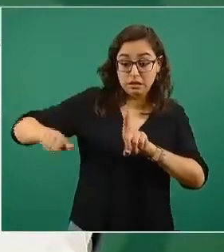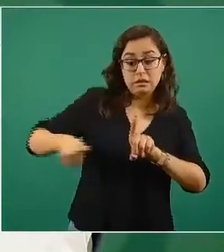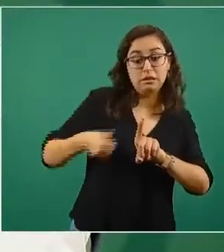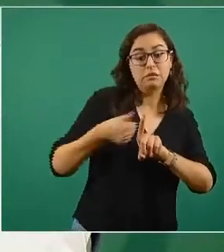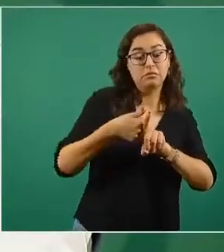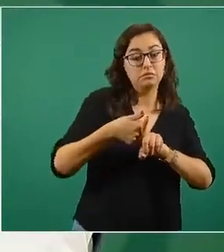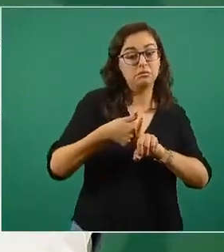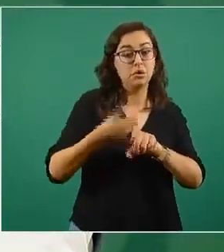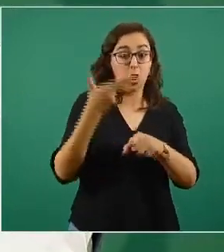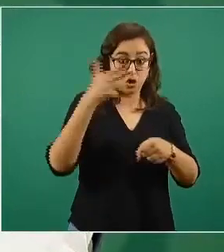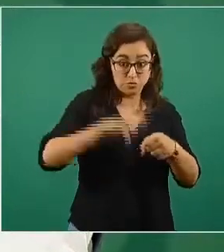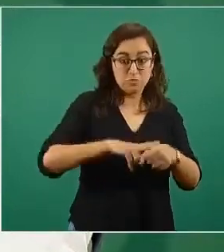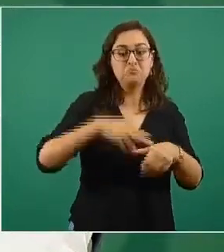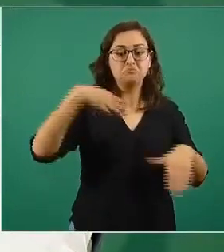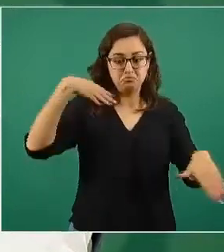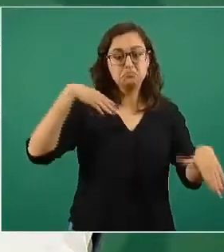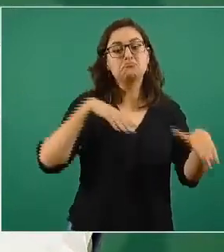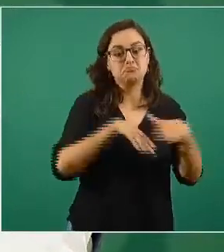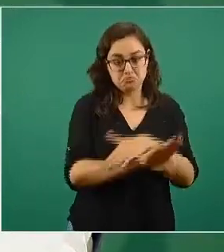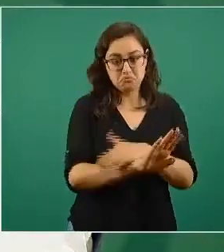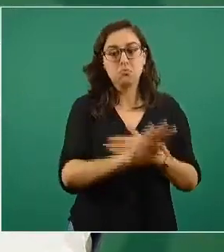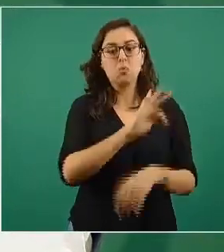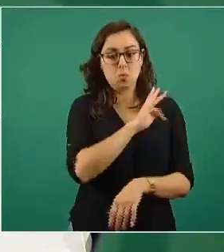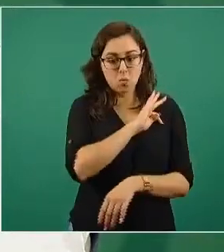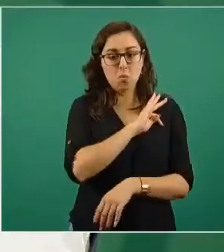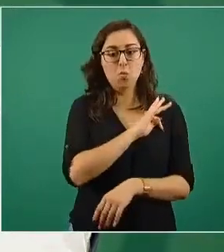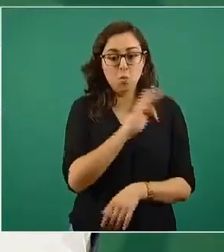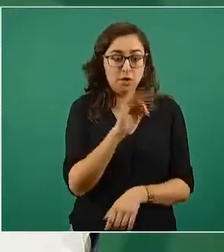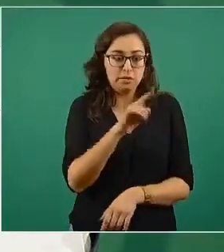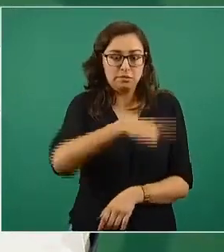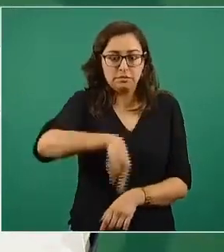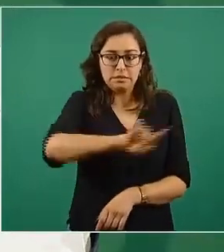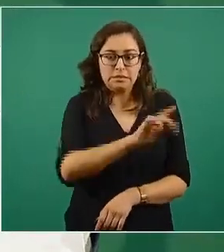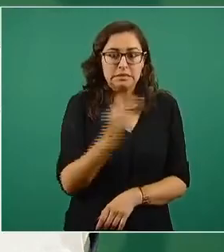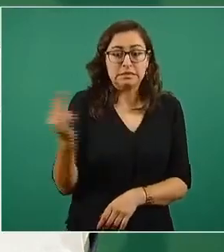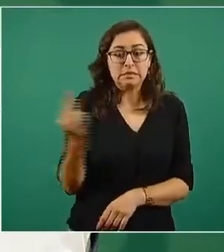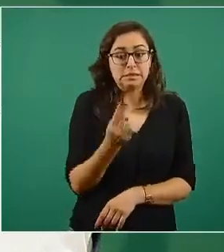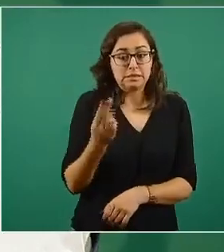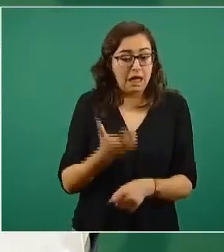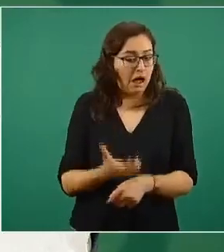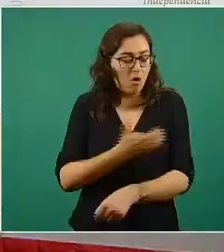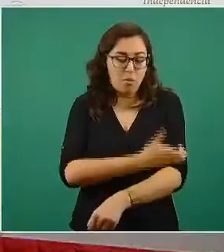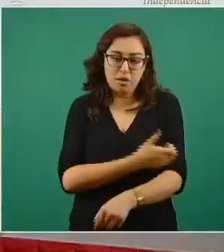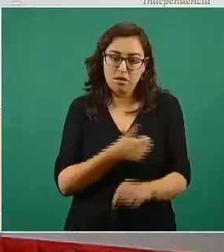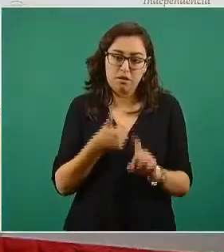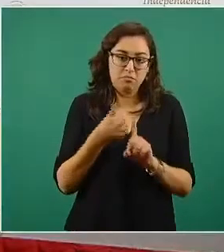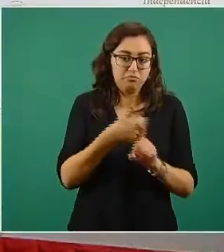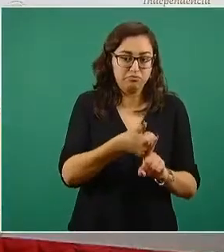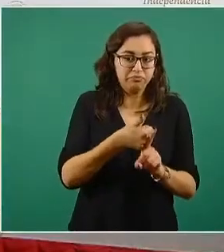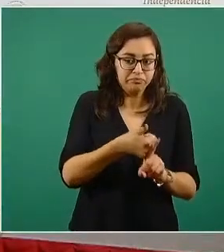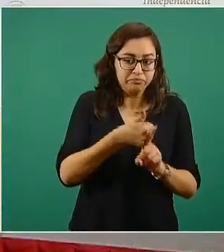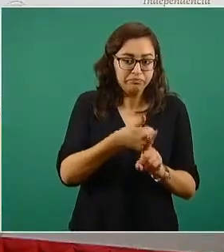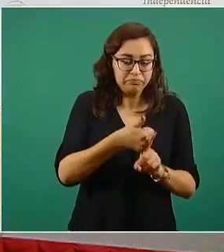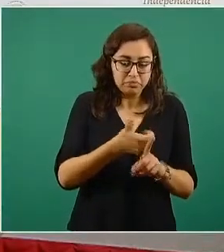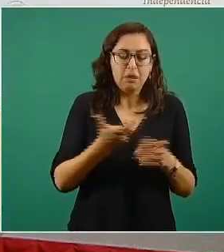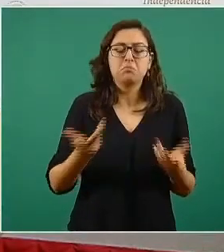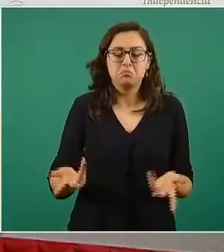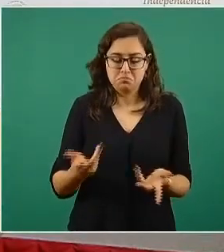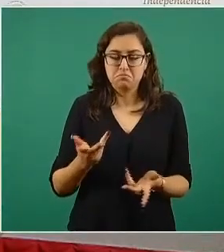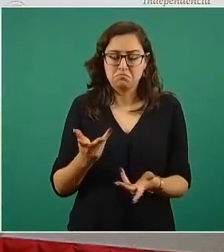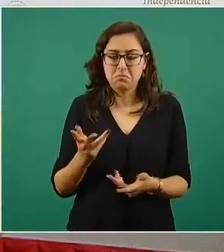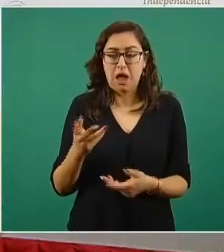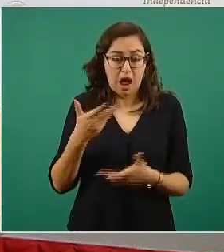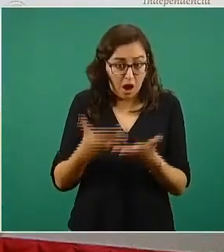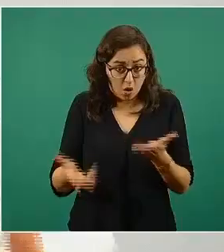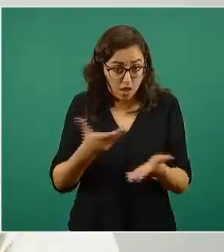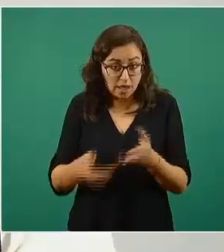este cuidado de las personas que requieren de un acompañamiento específico y podrán ingresar,